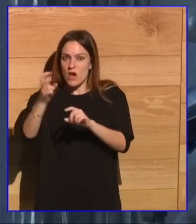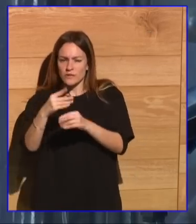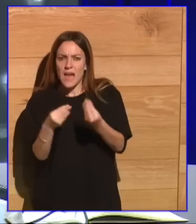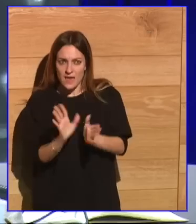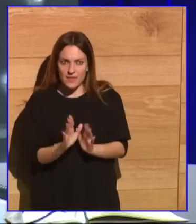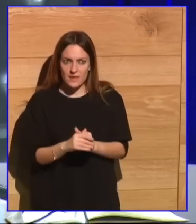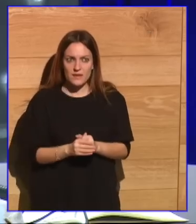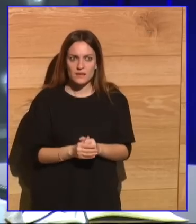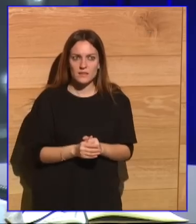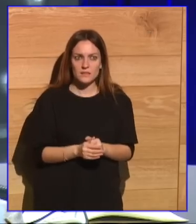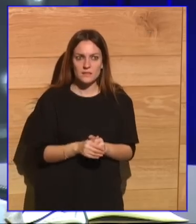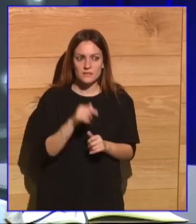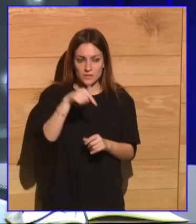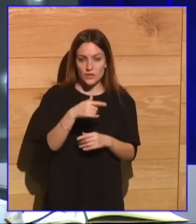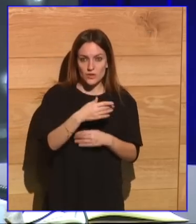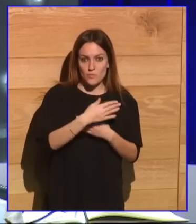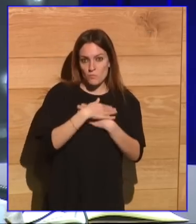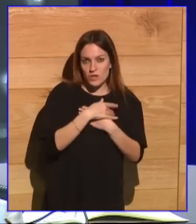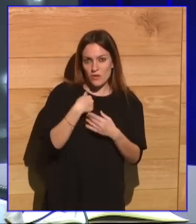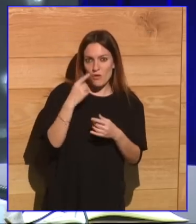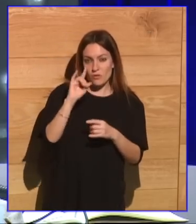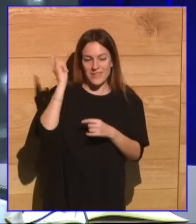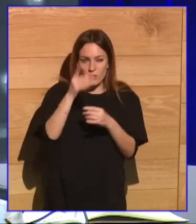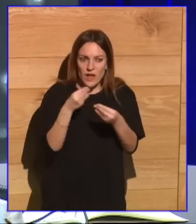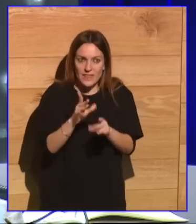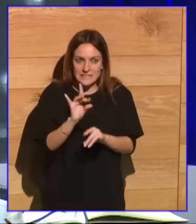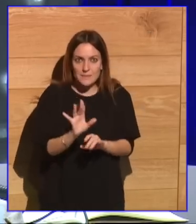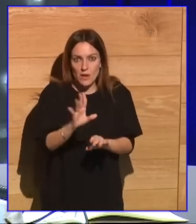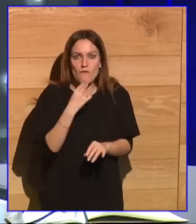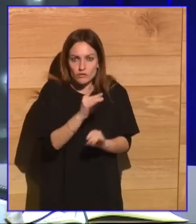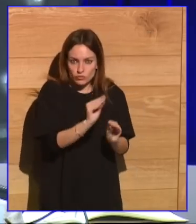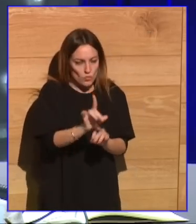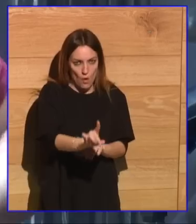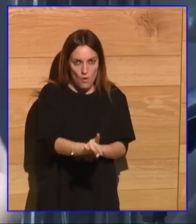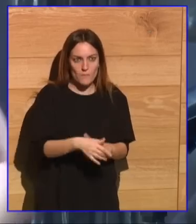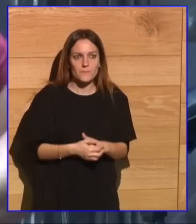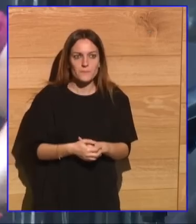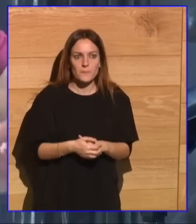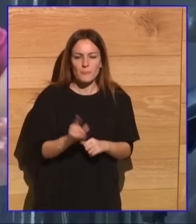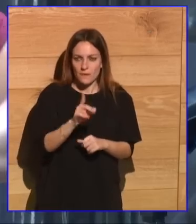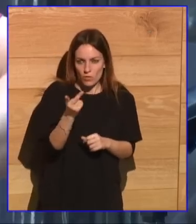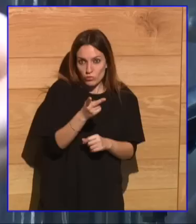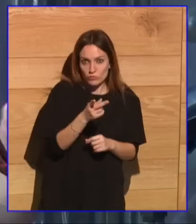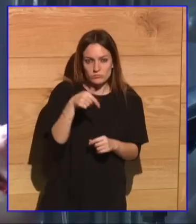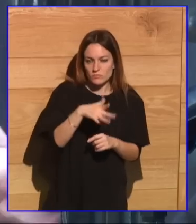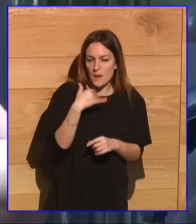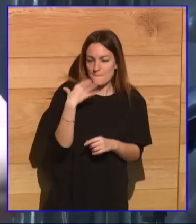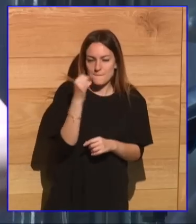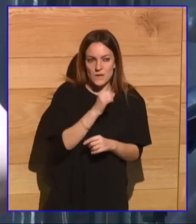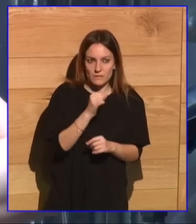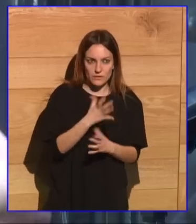muñeco diabólico. Digo, sí que hace muñeco diabólico, pero no es su voz. No, tampoco. Pero es genios. O sea, los dos. O sea,